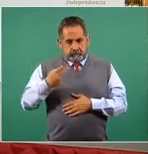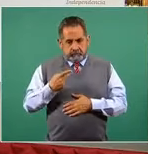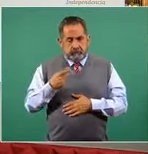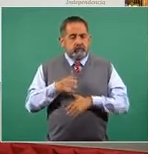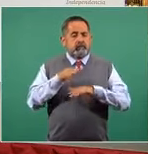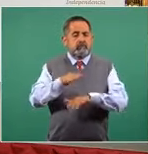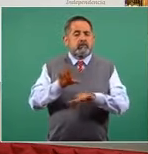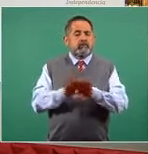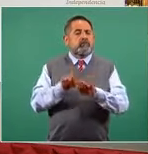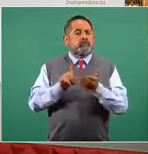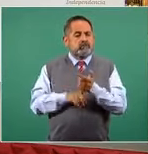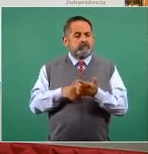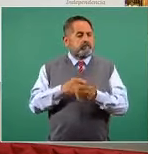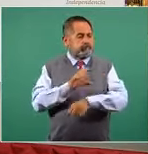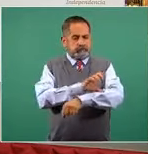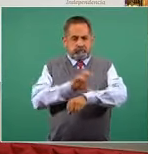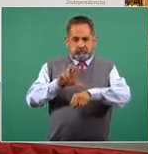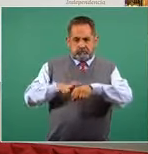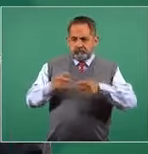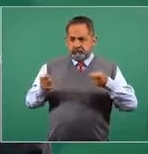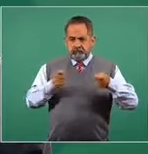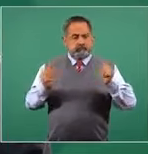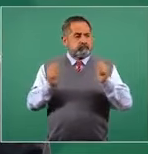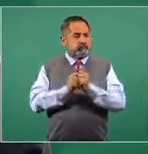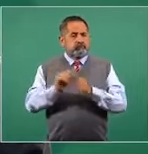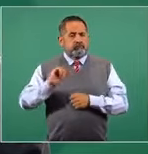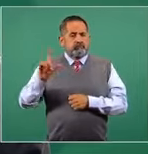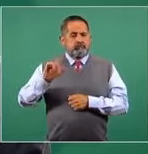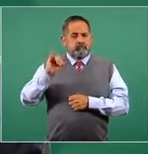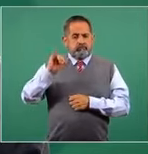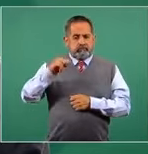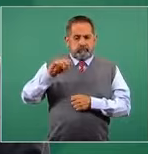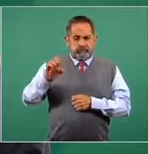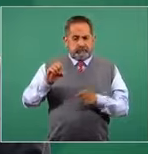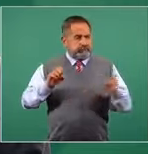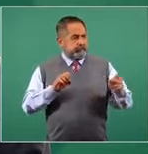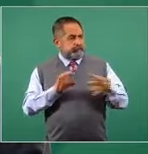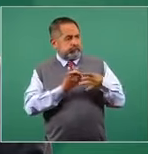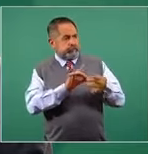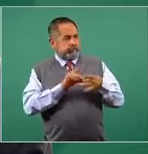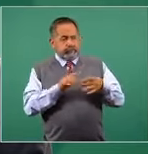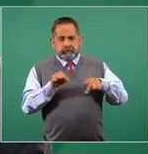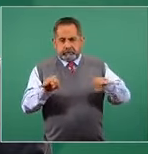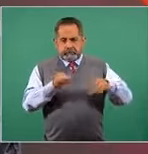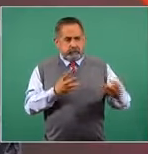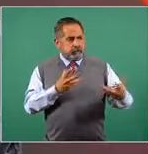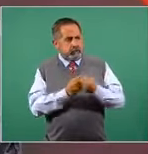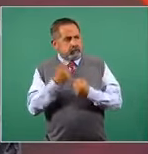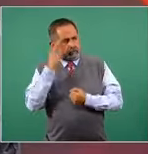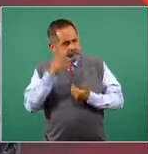sobre cómo estamos coordinados con la autoridad electoral, con el Instituto Nacional Electoral, respecto a